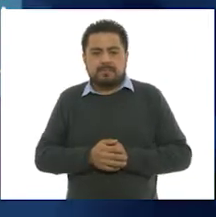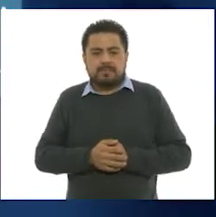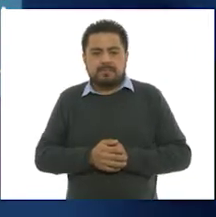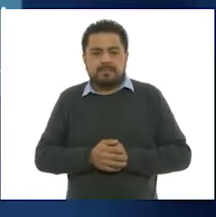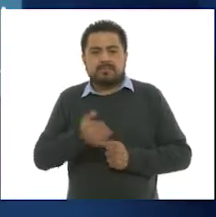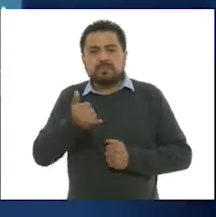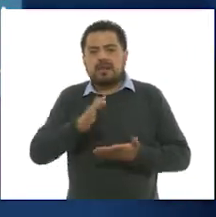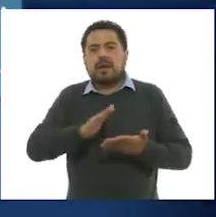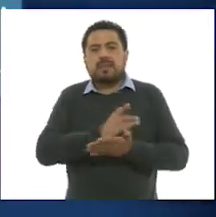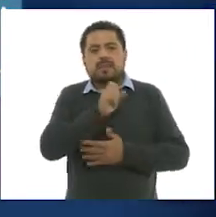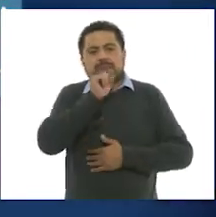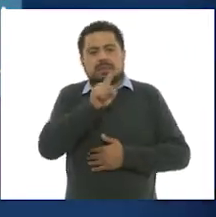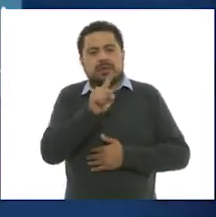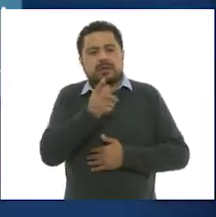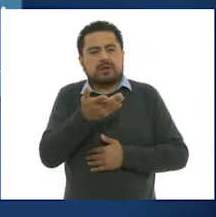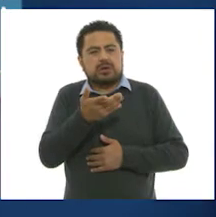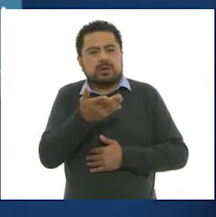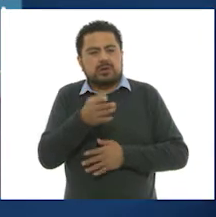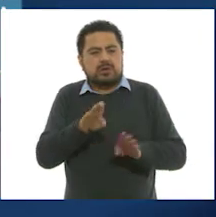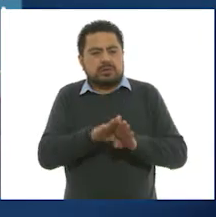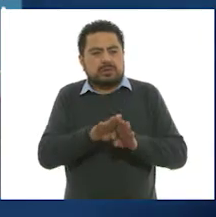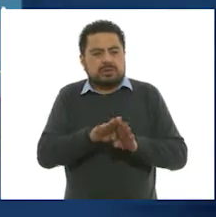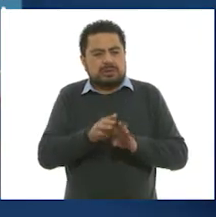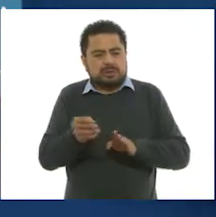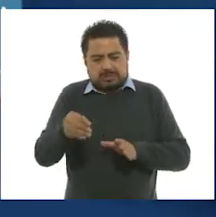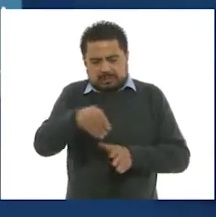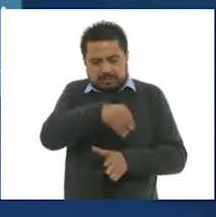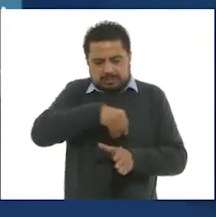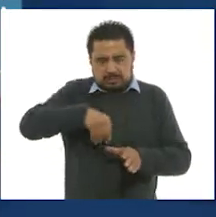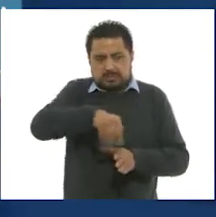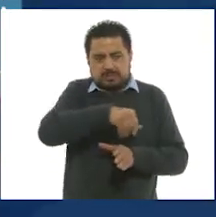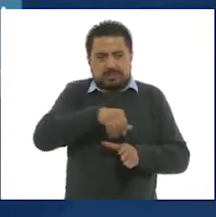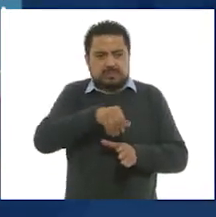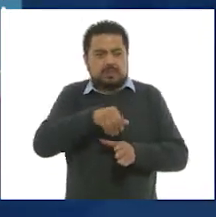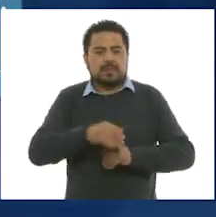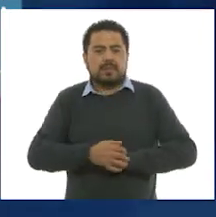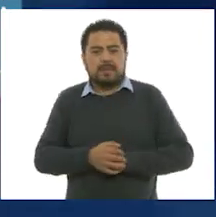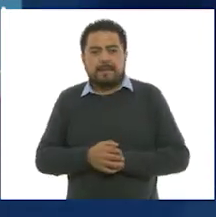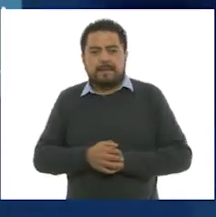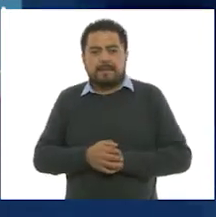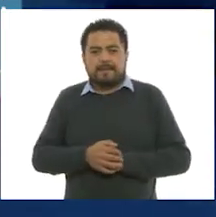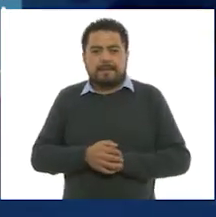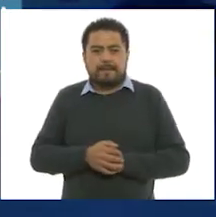y también vamos a echar